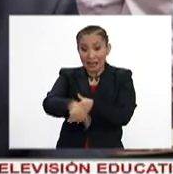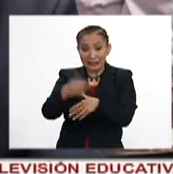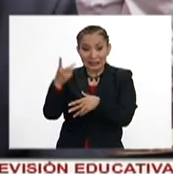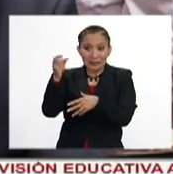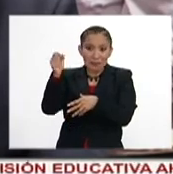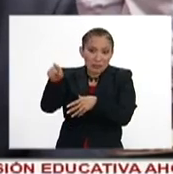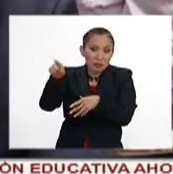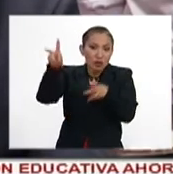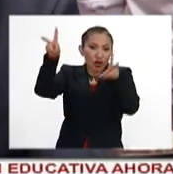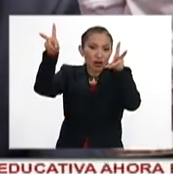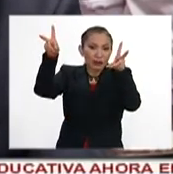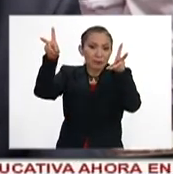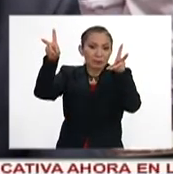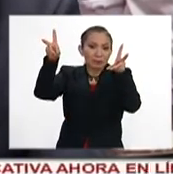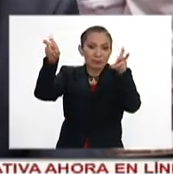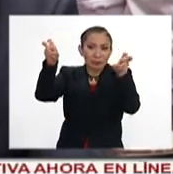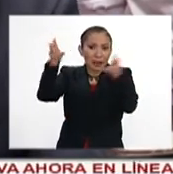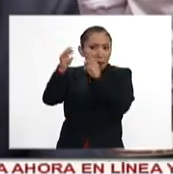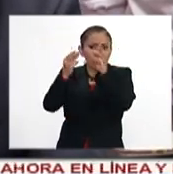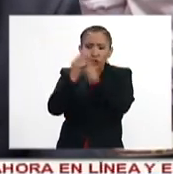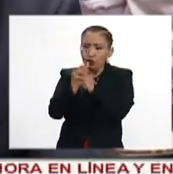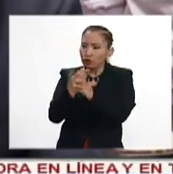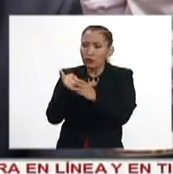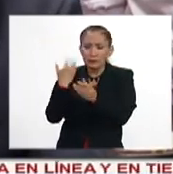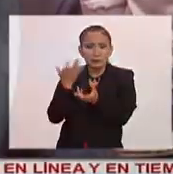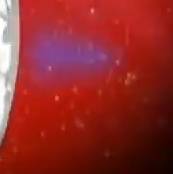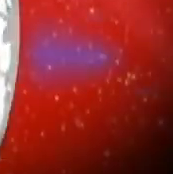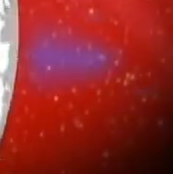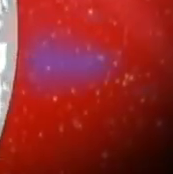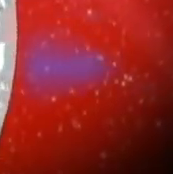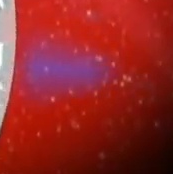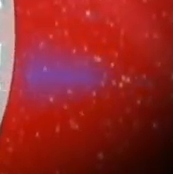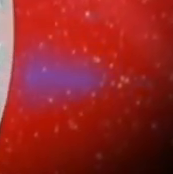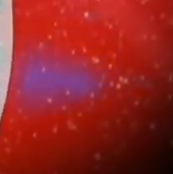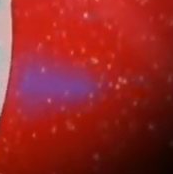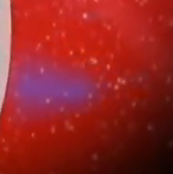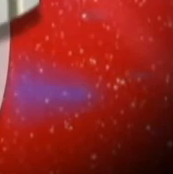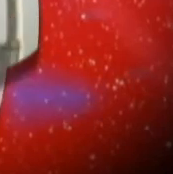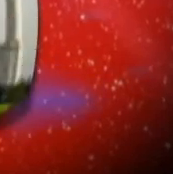tipo de, para el mundo de la hospitalidad.